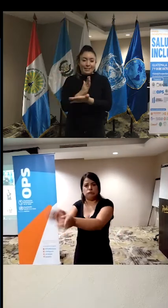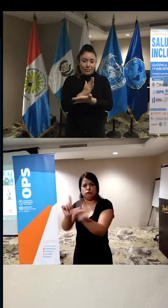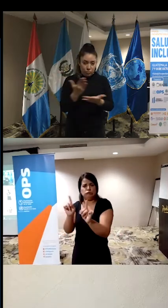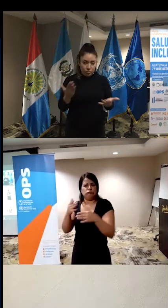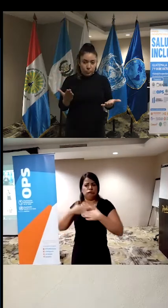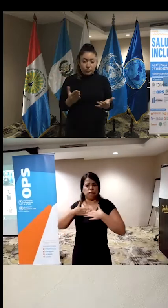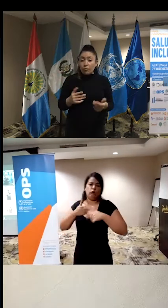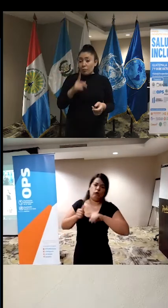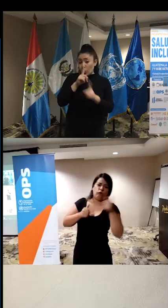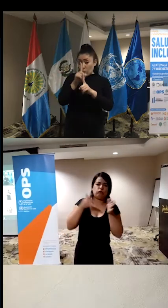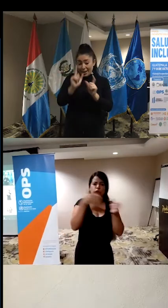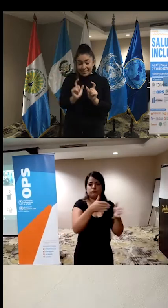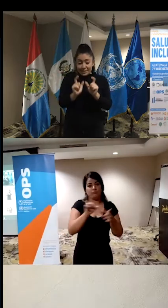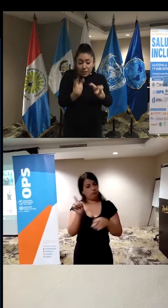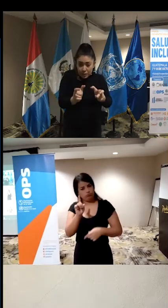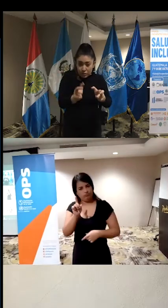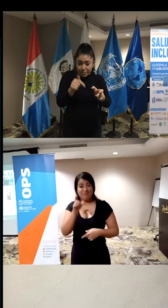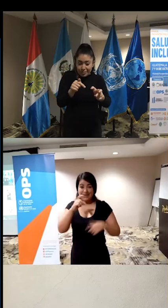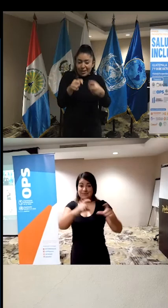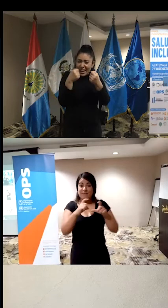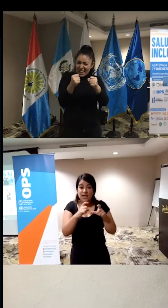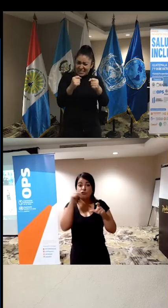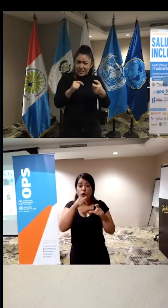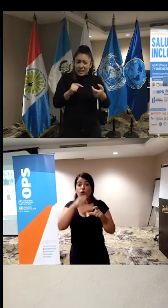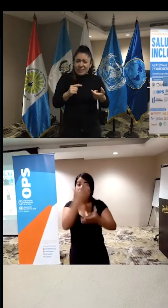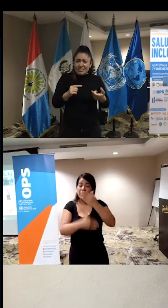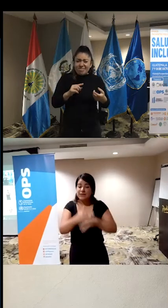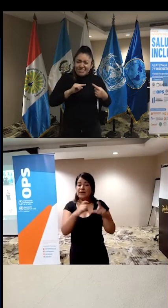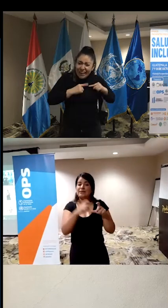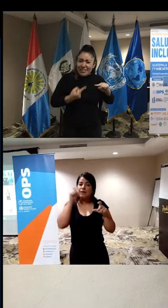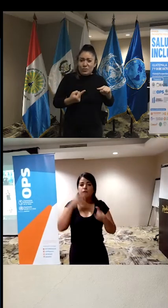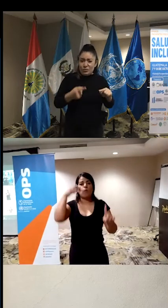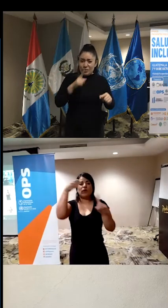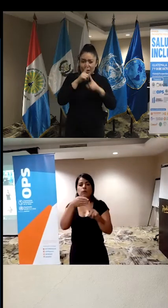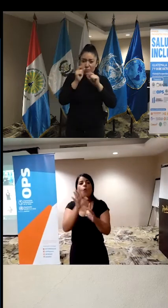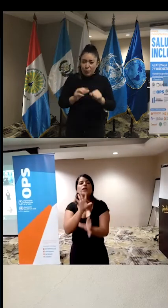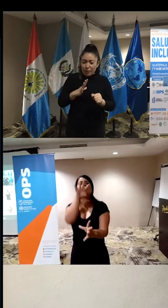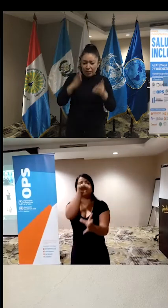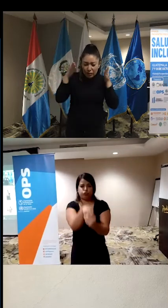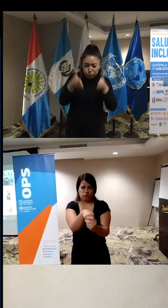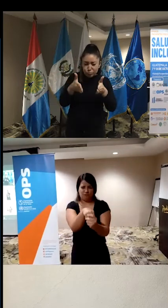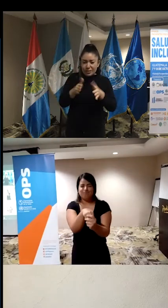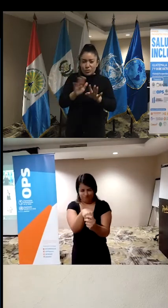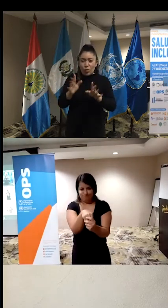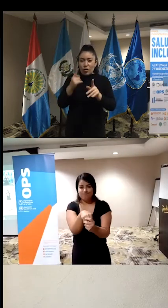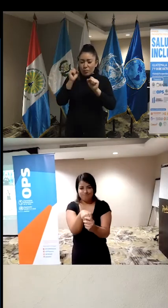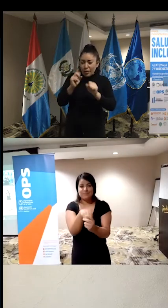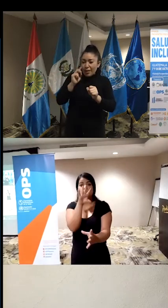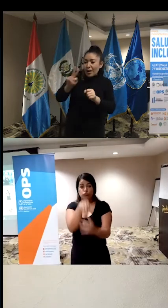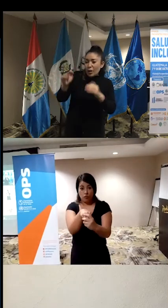Una certificación que hace daño, que está sentada en violentar